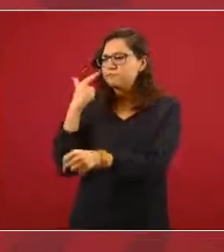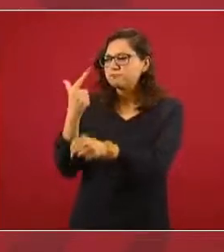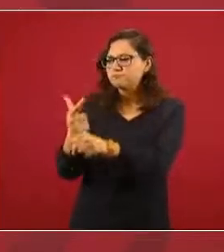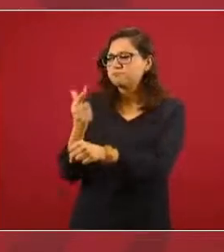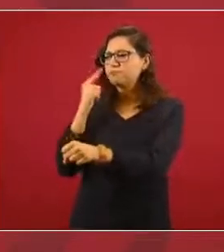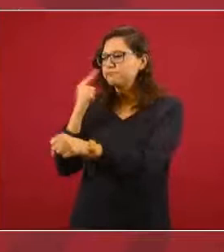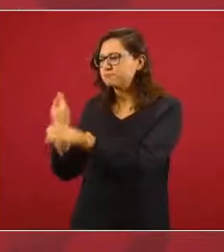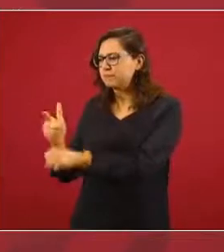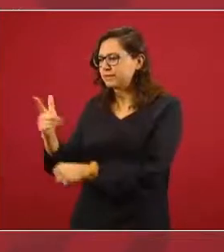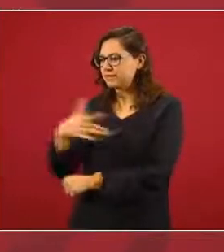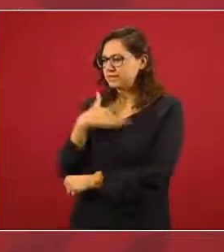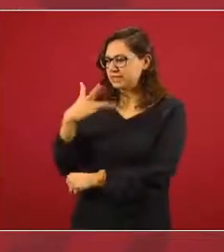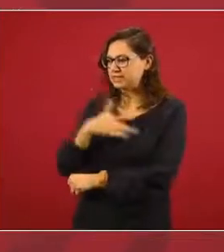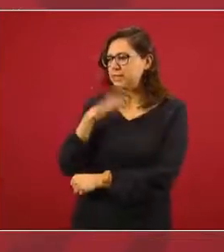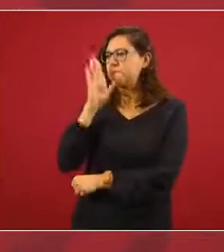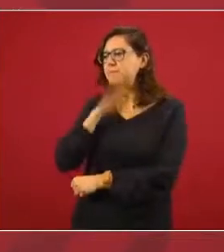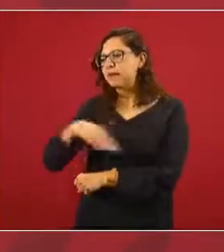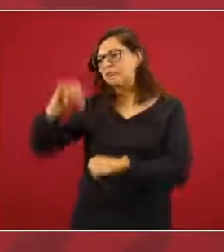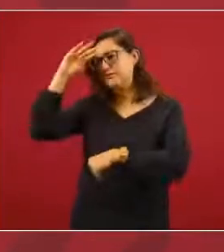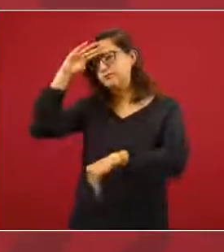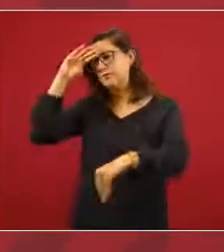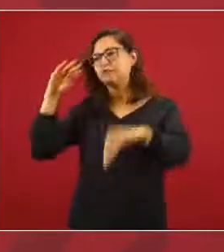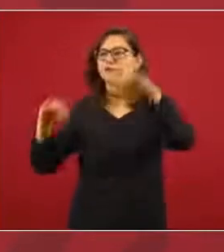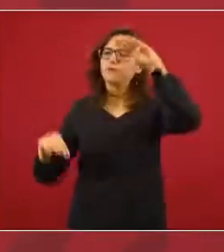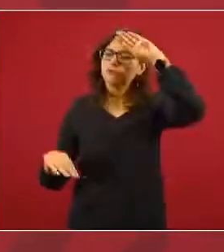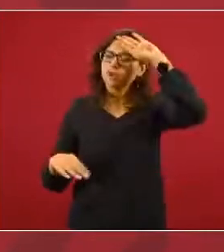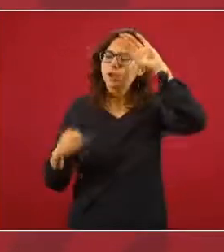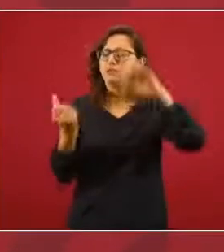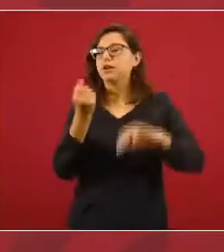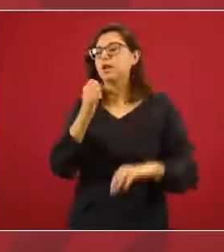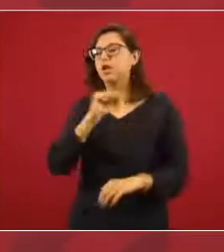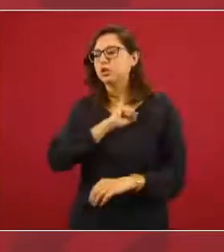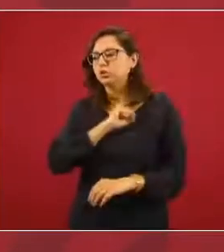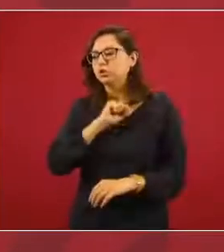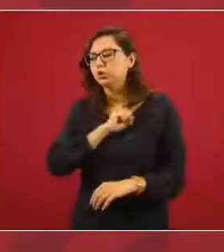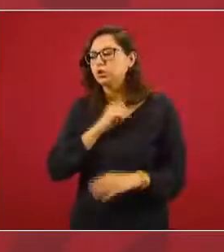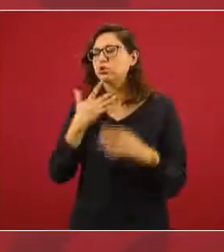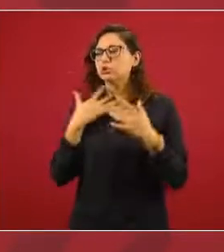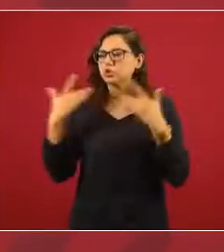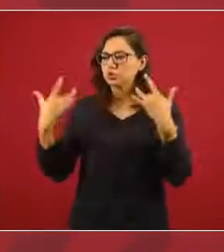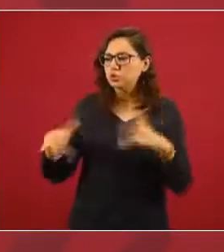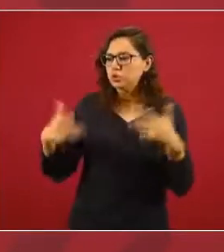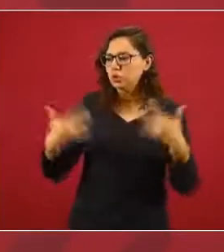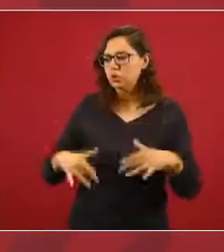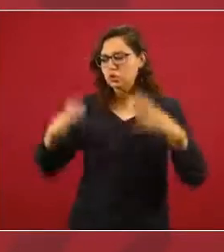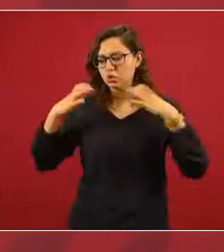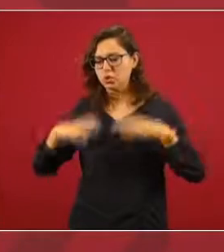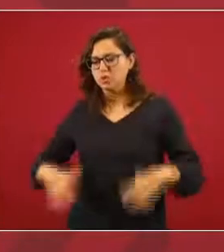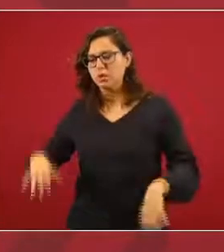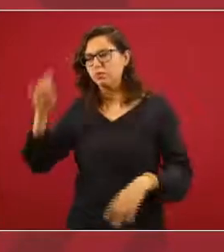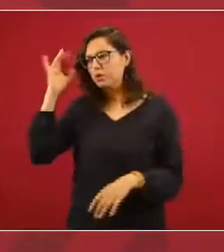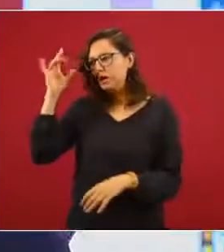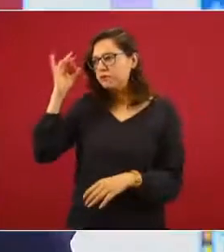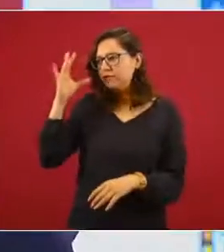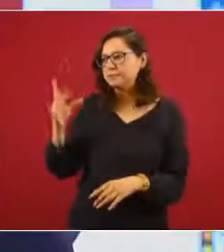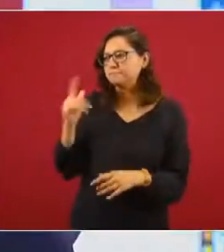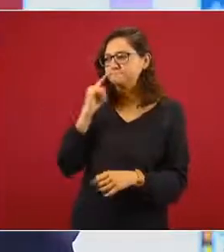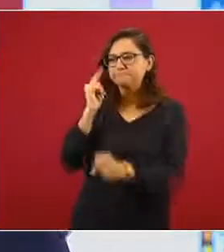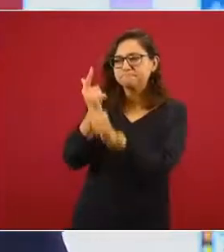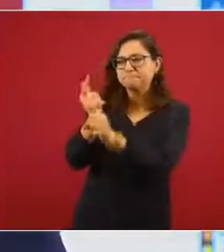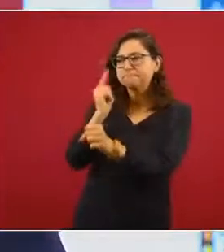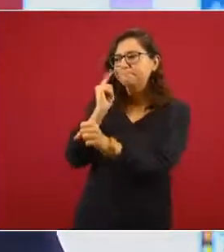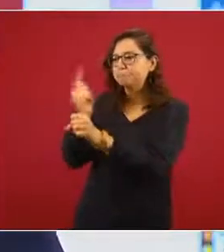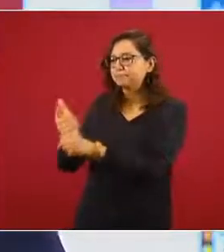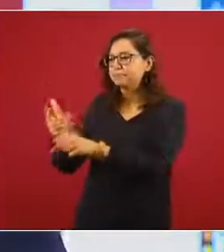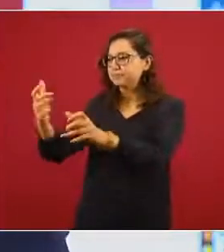tienen síntomas, fiebre, tos, dolor de garganta, dolor de cabeza, dolor de cuerpo, malestar general. Se detectan los casos,